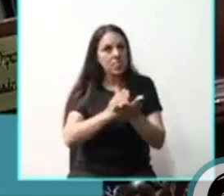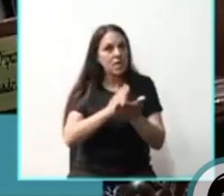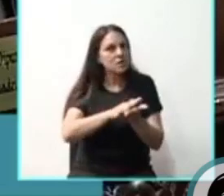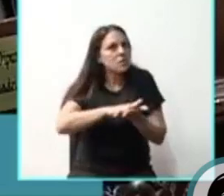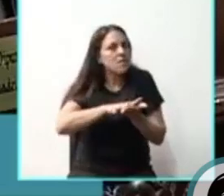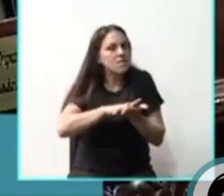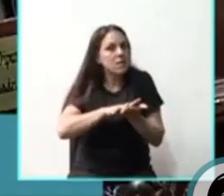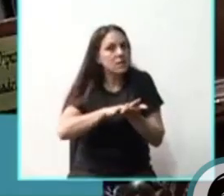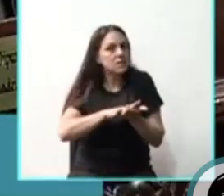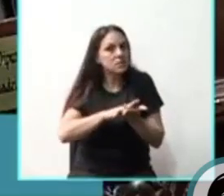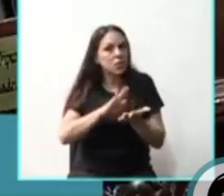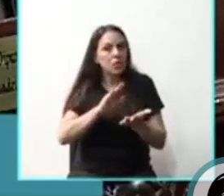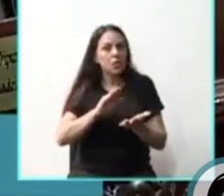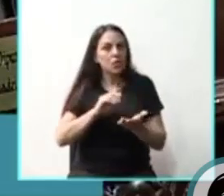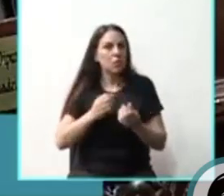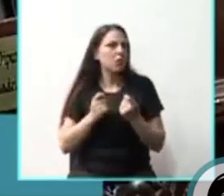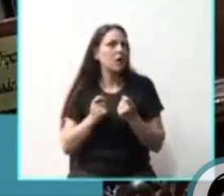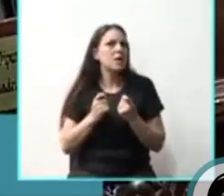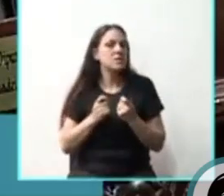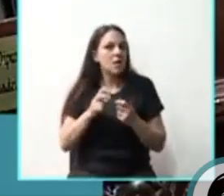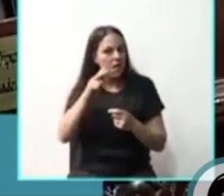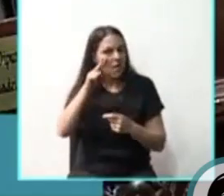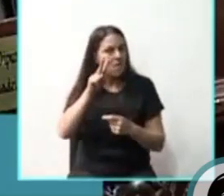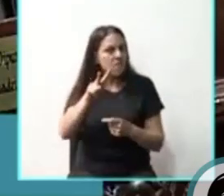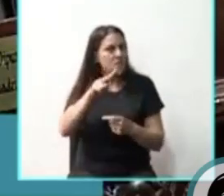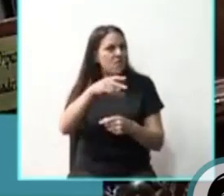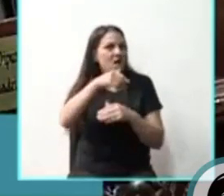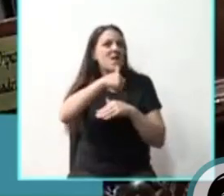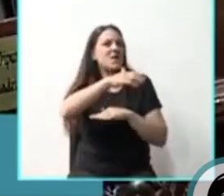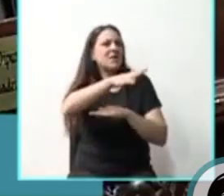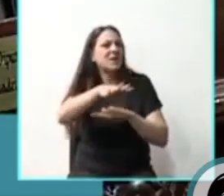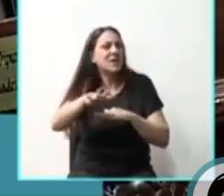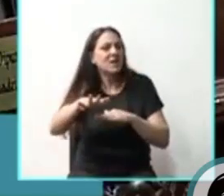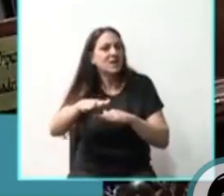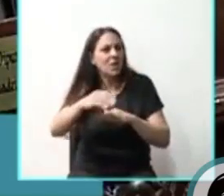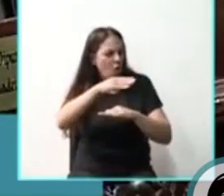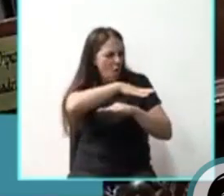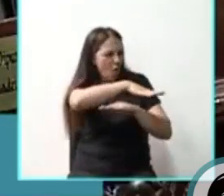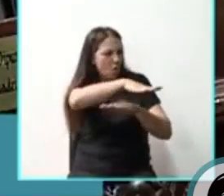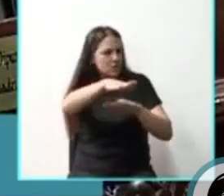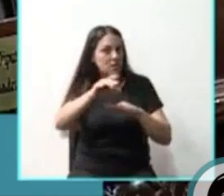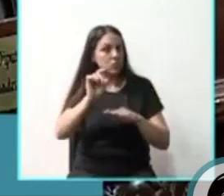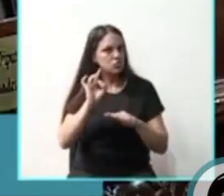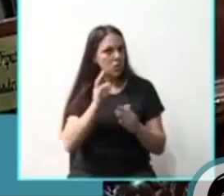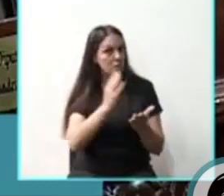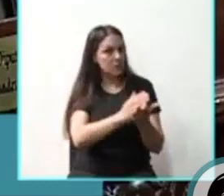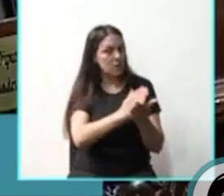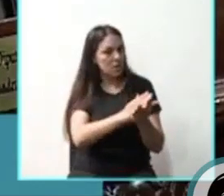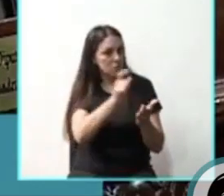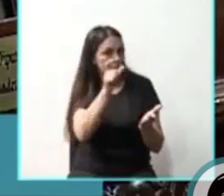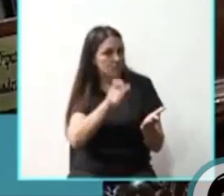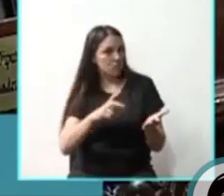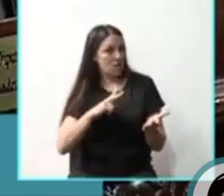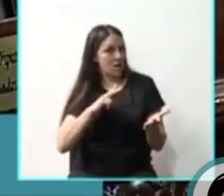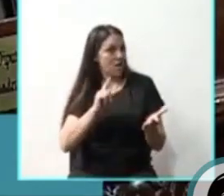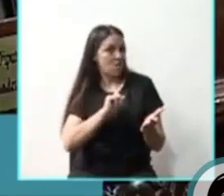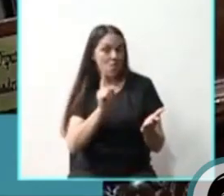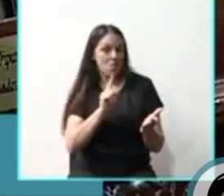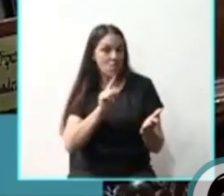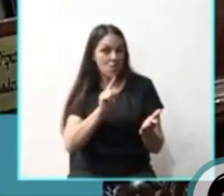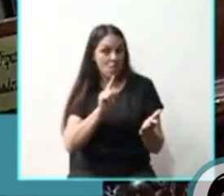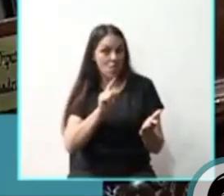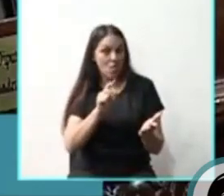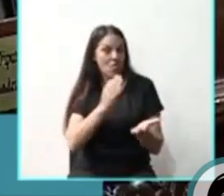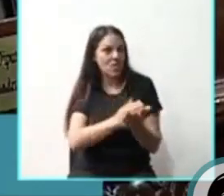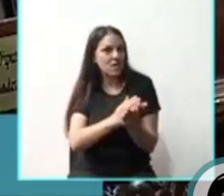poder ver el río a poder ver el horizonte que no sea solo un derecho para los ricos sino que sea un derecho para el conjunto